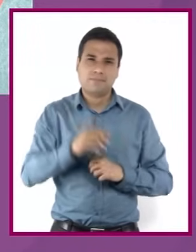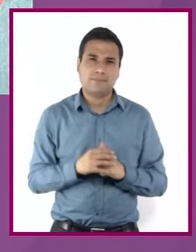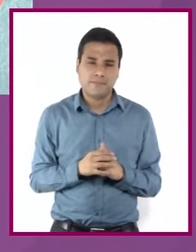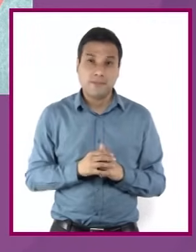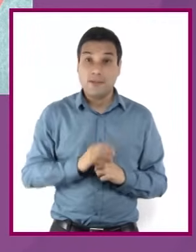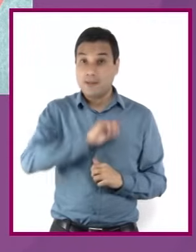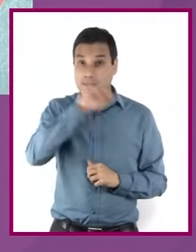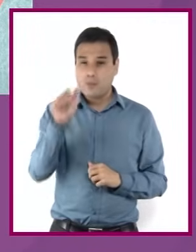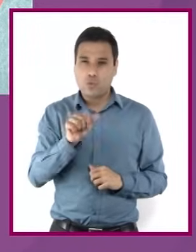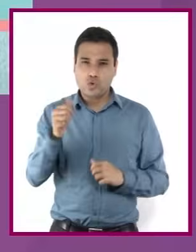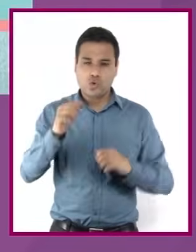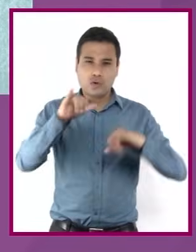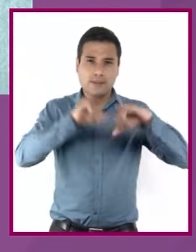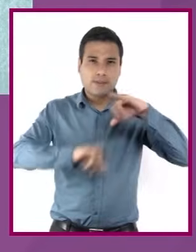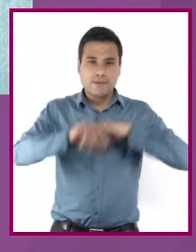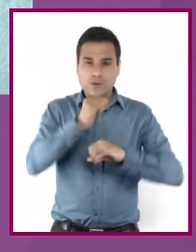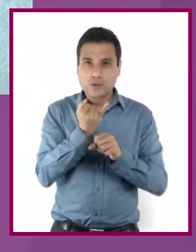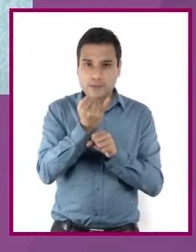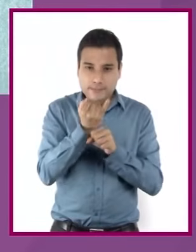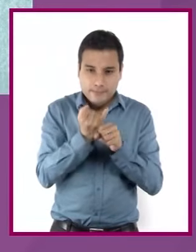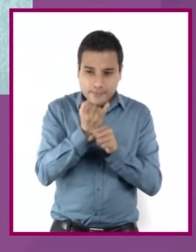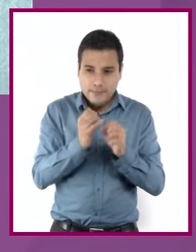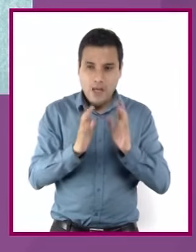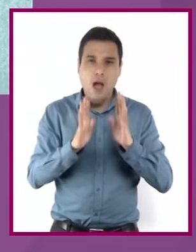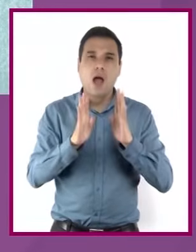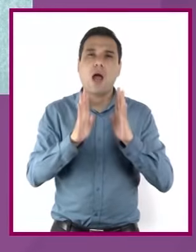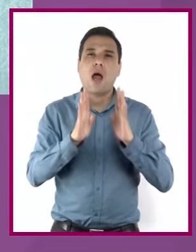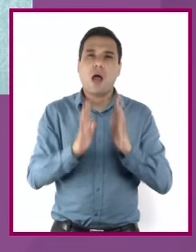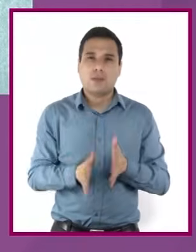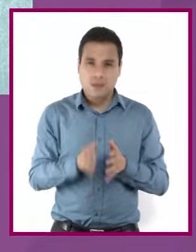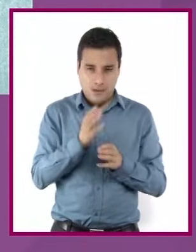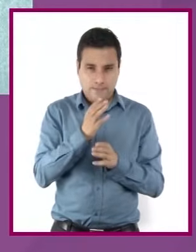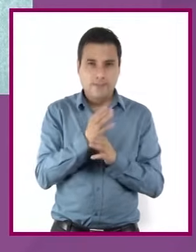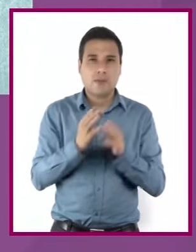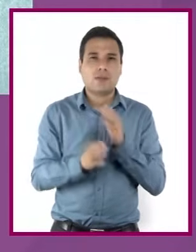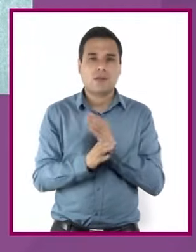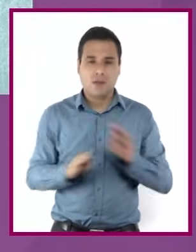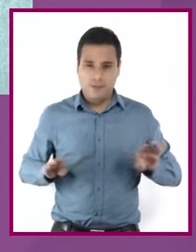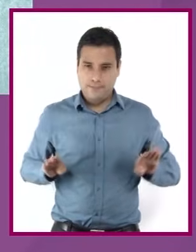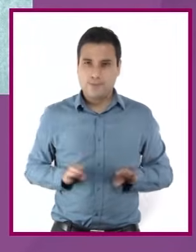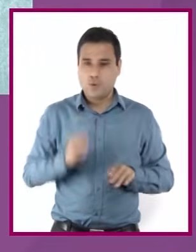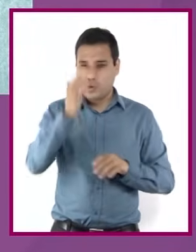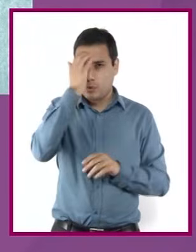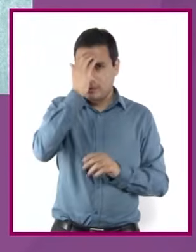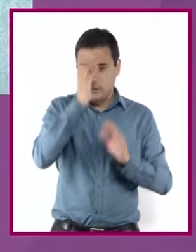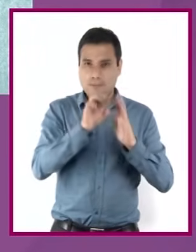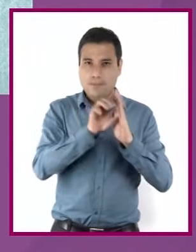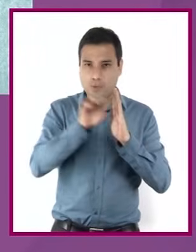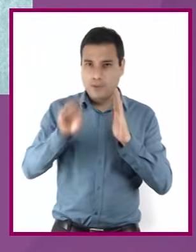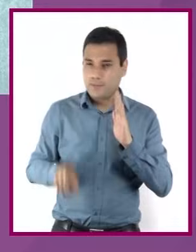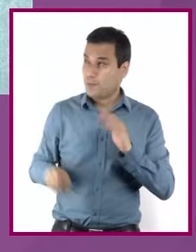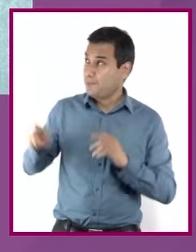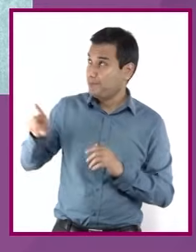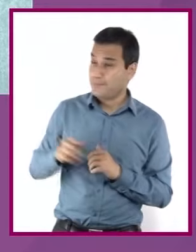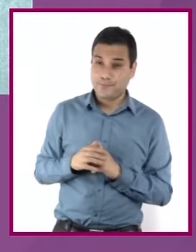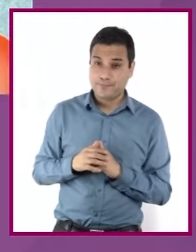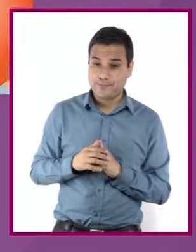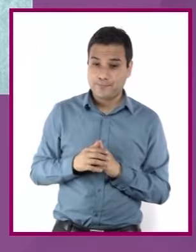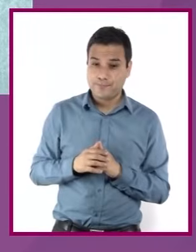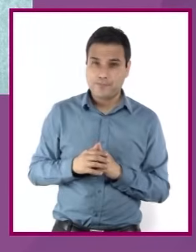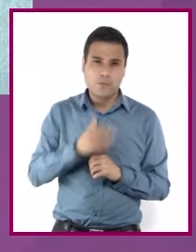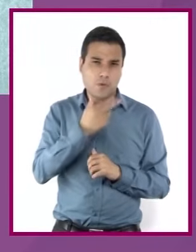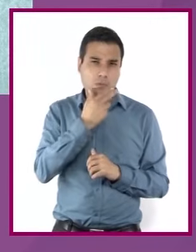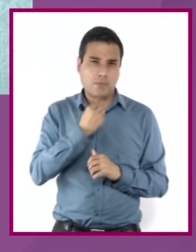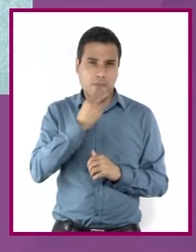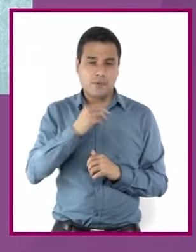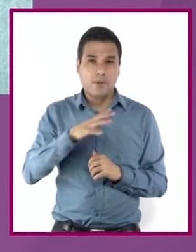diversos científicos encontraron evidencias de la estructura de la materia. Uno de ellos fue el químico y físico inglés John Dalton, quien